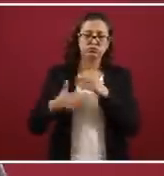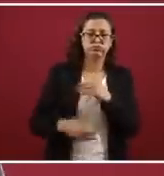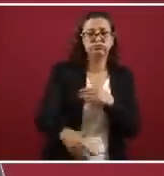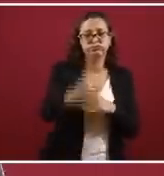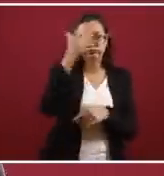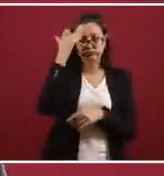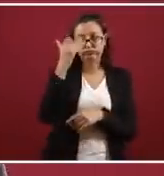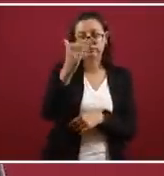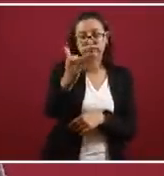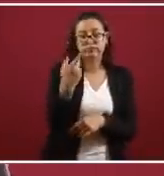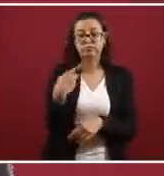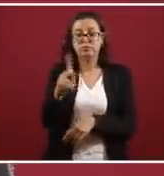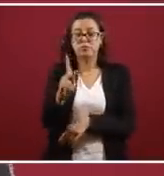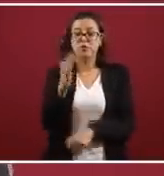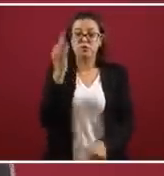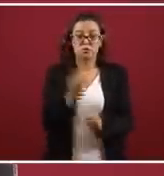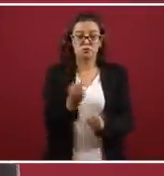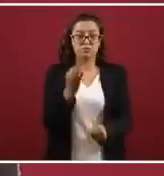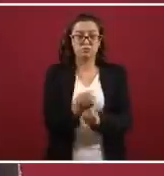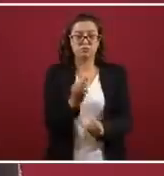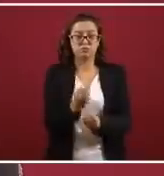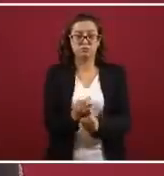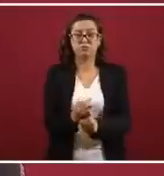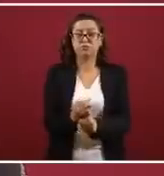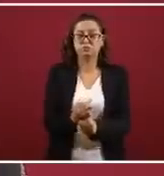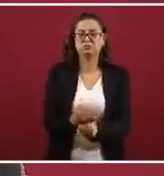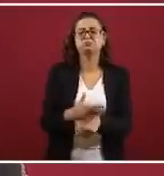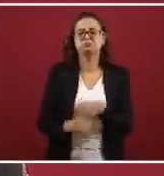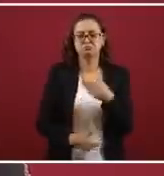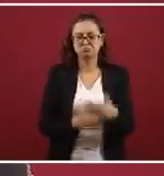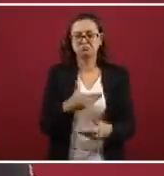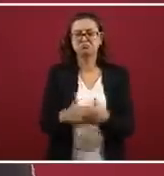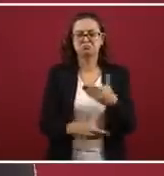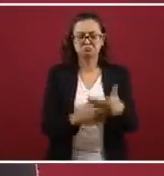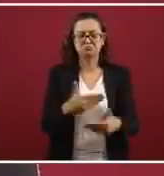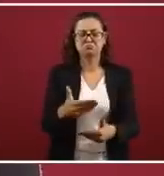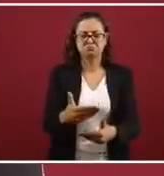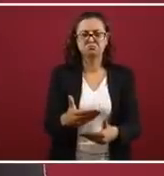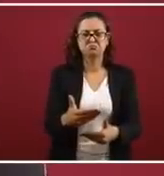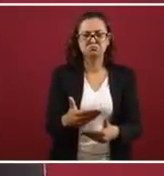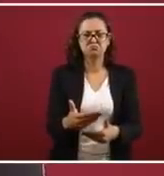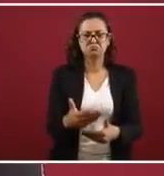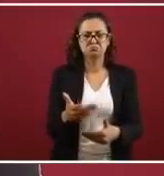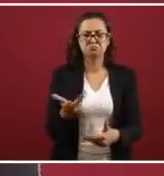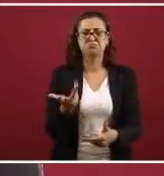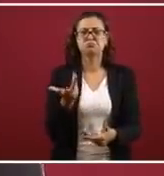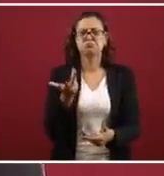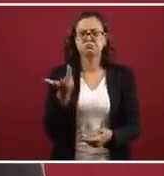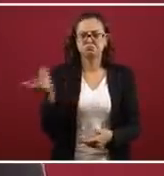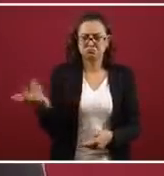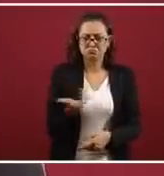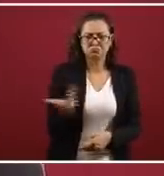pero en este caso en particular, vamos a actuar.